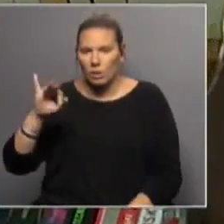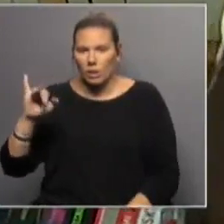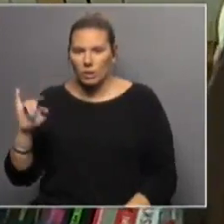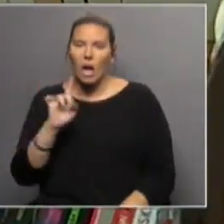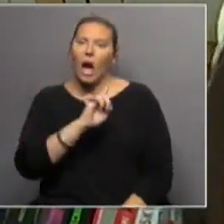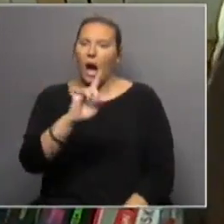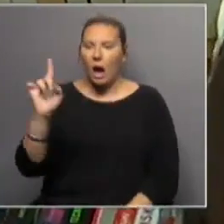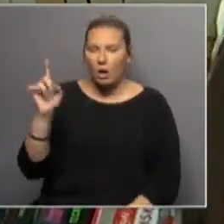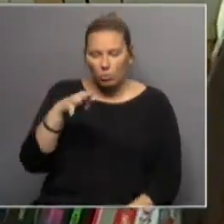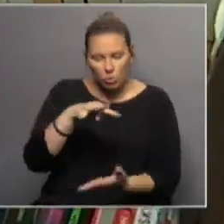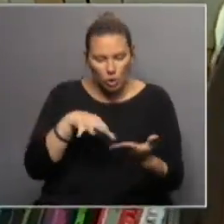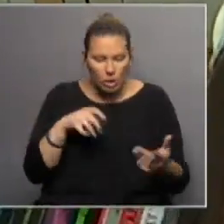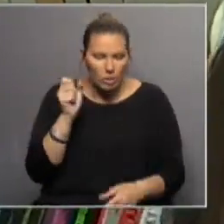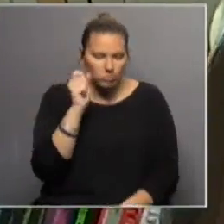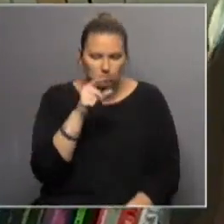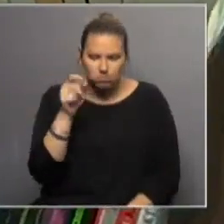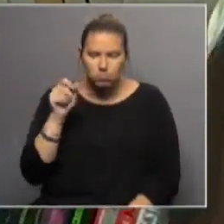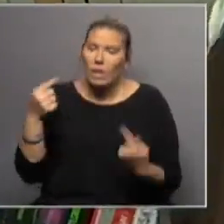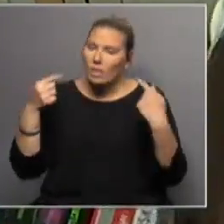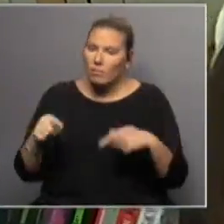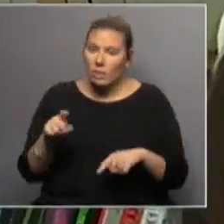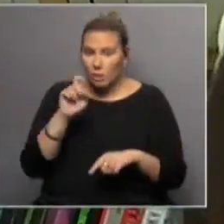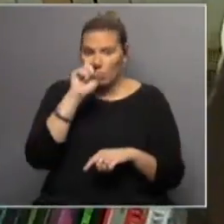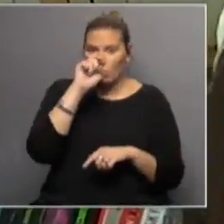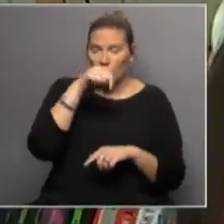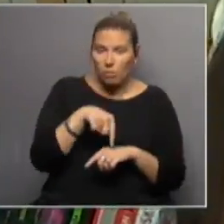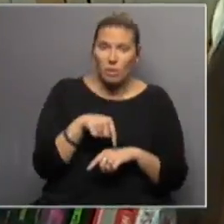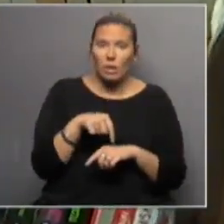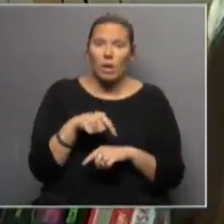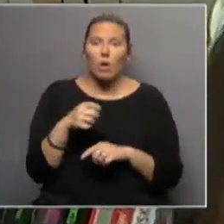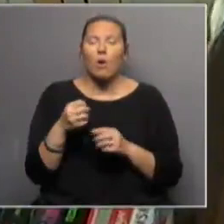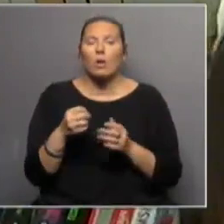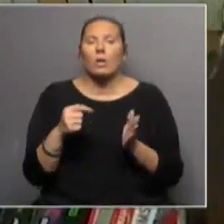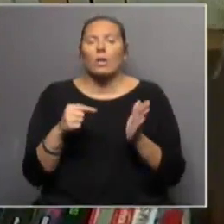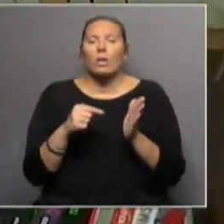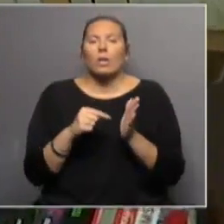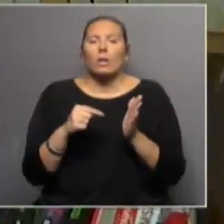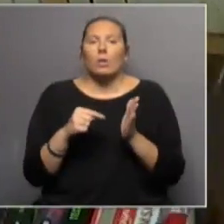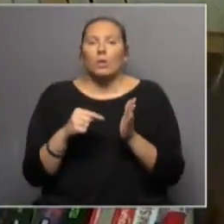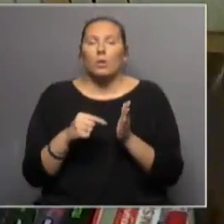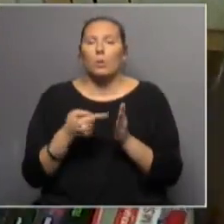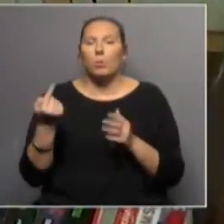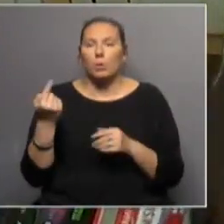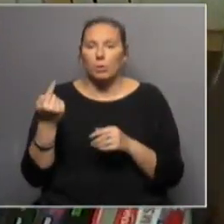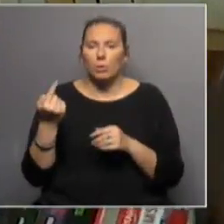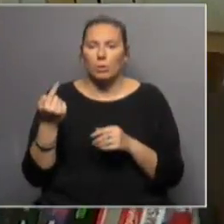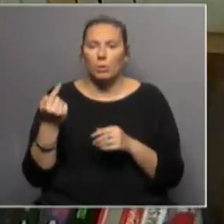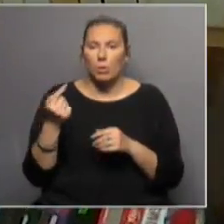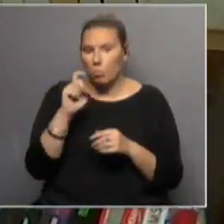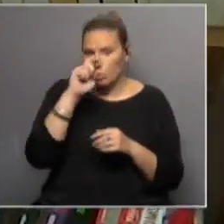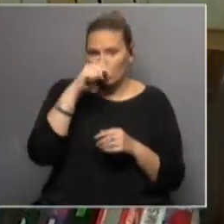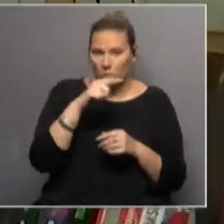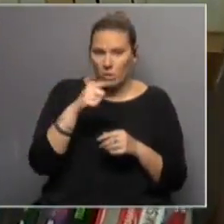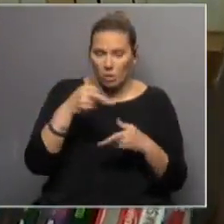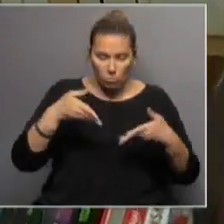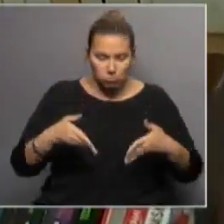lectura de un autor. Con lo cual, bueno, Montevideo y Buenos Aires fueron, de alguna manera, Montevideo la ciudad